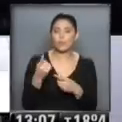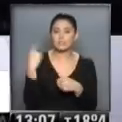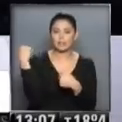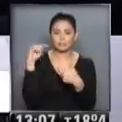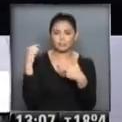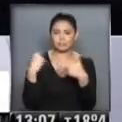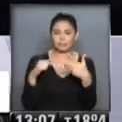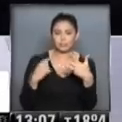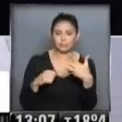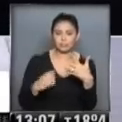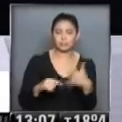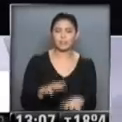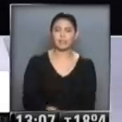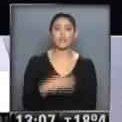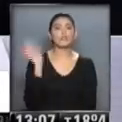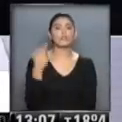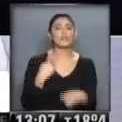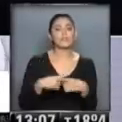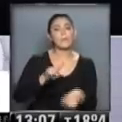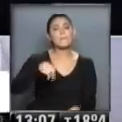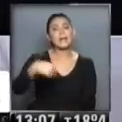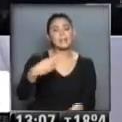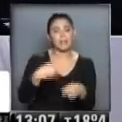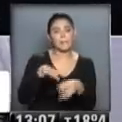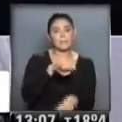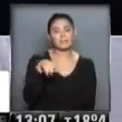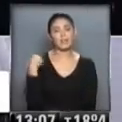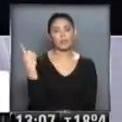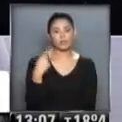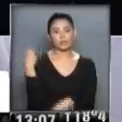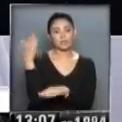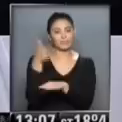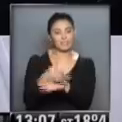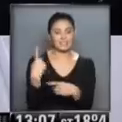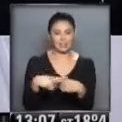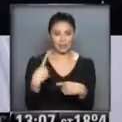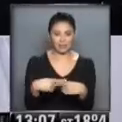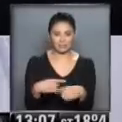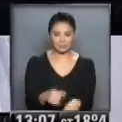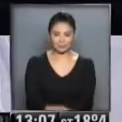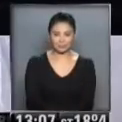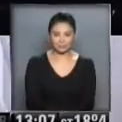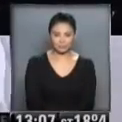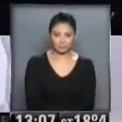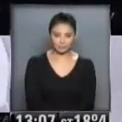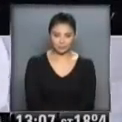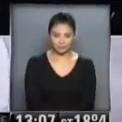Café Tacuba también será de la partida, un gran festejo popular mañana en la plaza y allí estaremos todos celebrando.